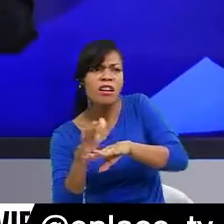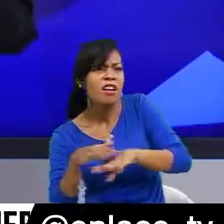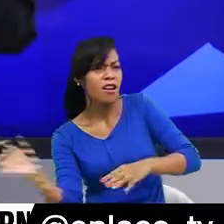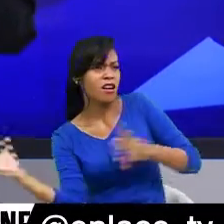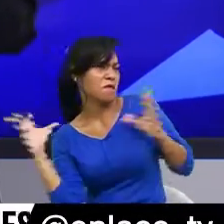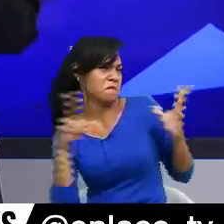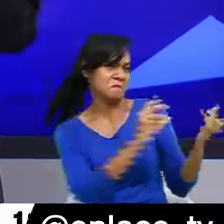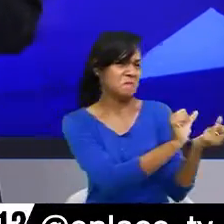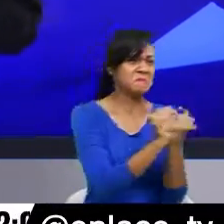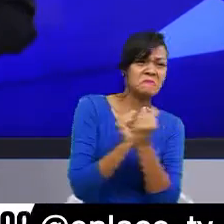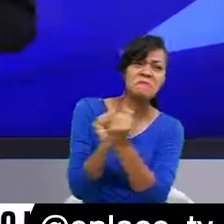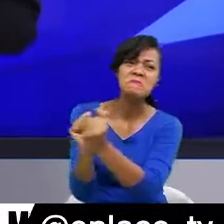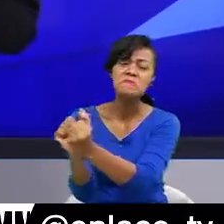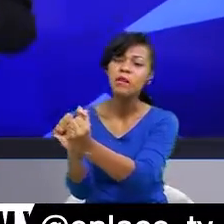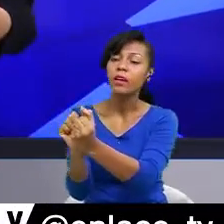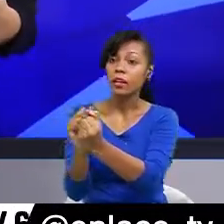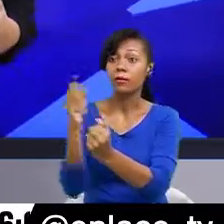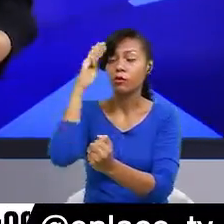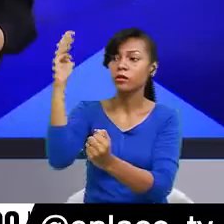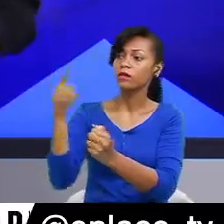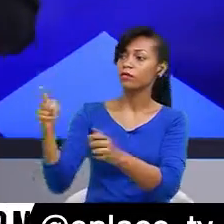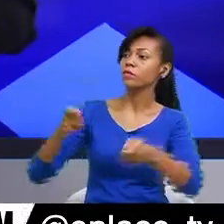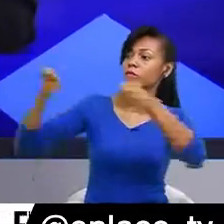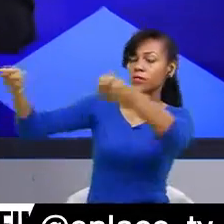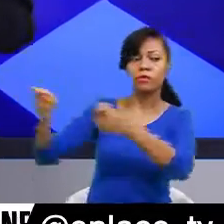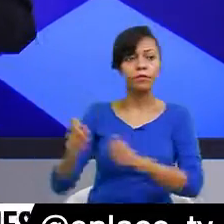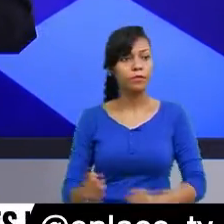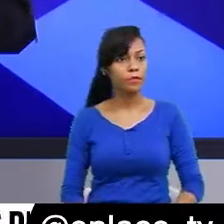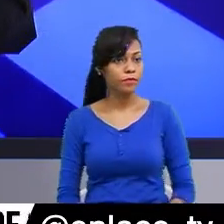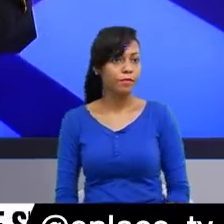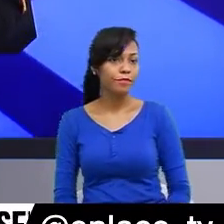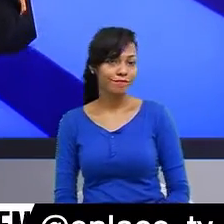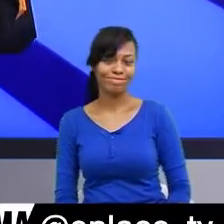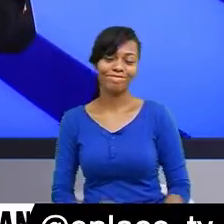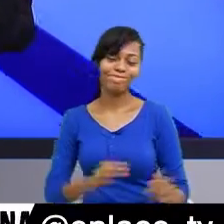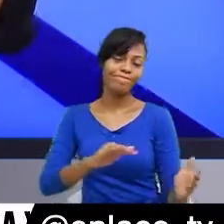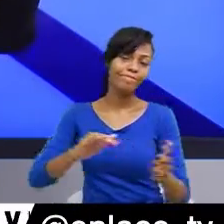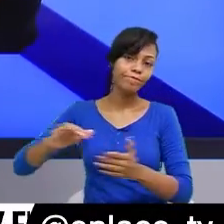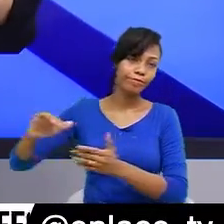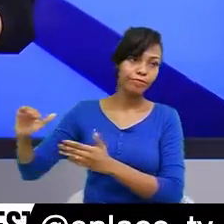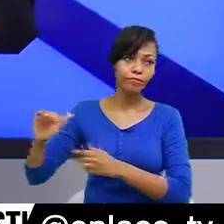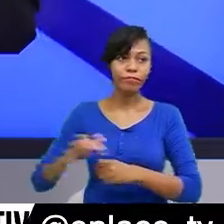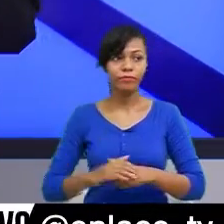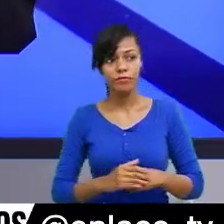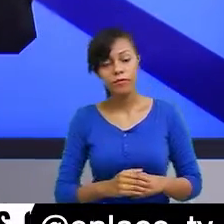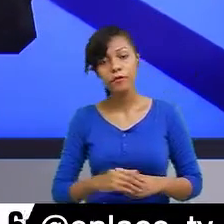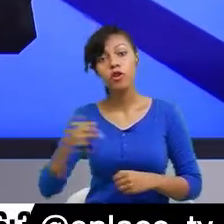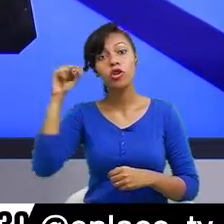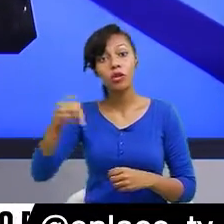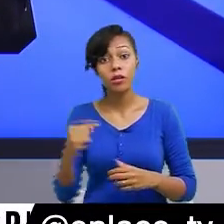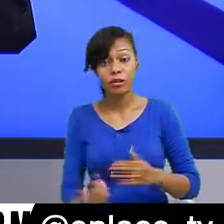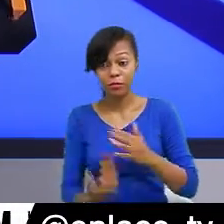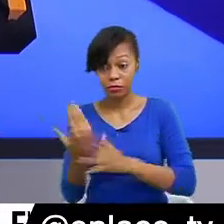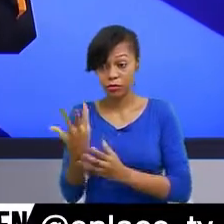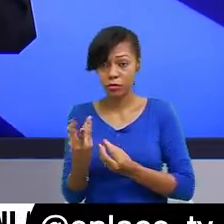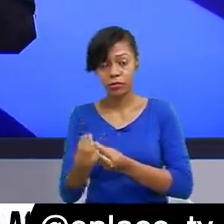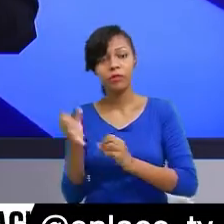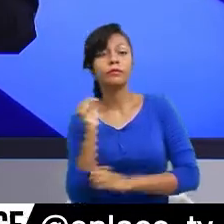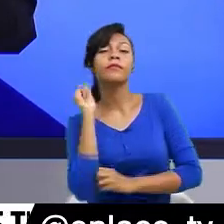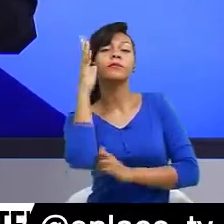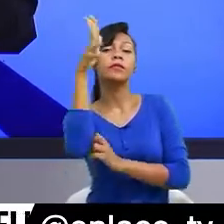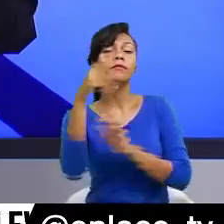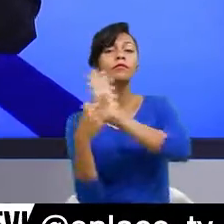llegaran las autoridades al sitio. En otras noticias, la Agencia Colombiana para la Reintegración inicia desde hoy una importante exposición